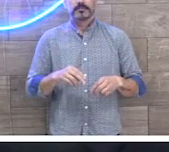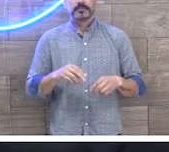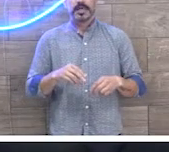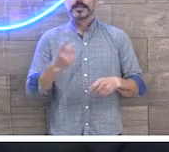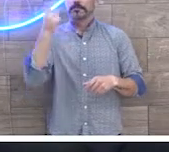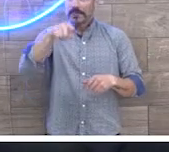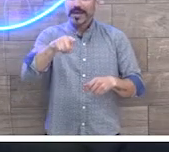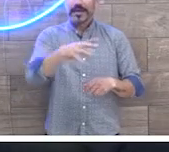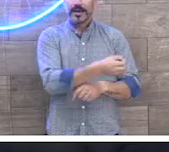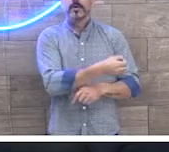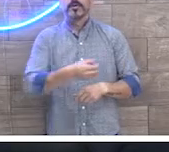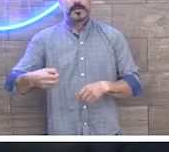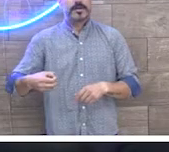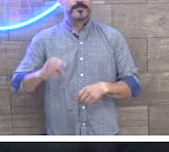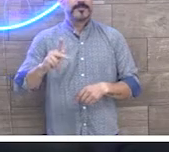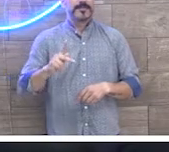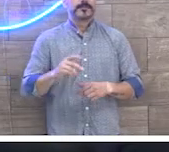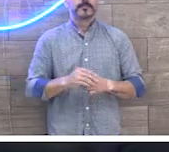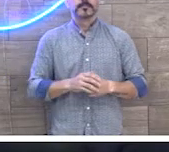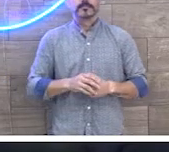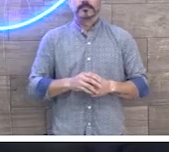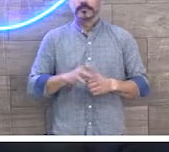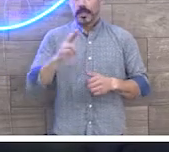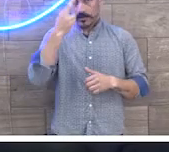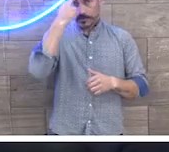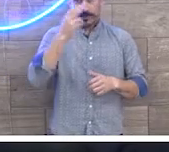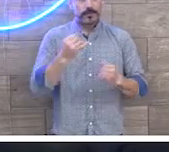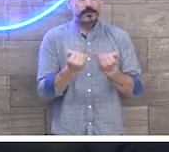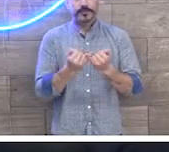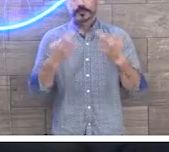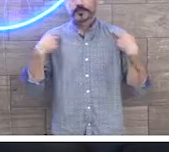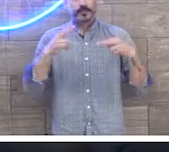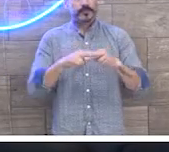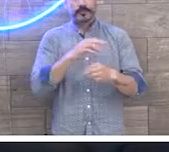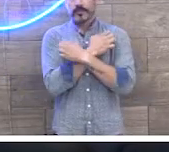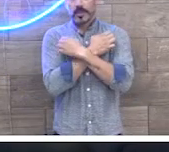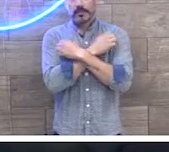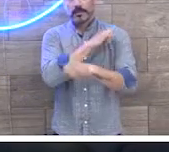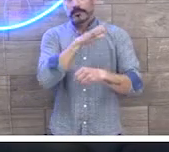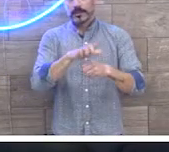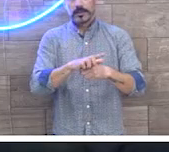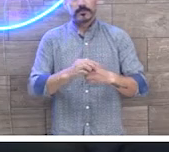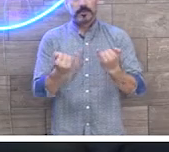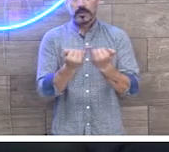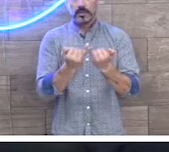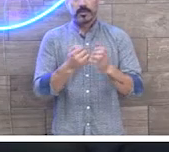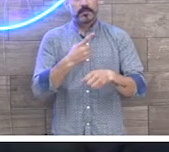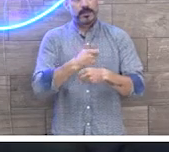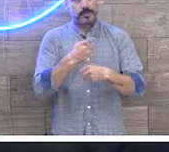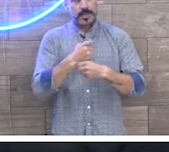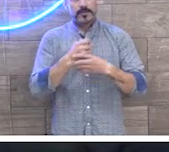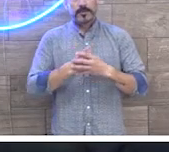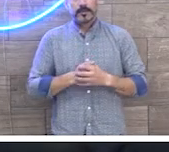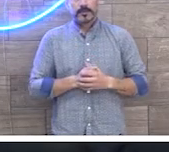Así es, Omar. Y que también recordemos que los maestros de educación especial y que estaban estos trabajos, pues primero se